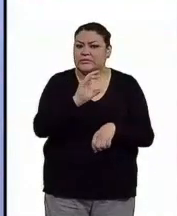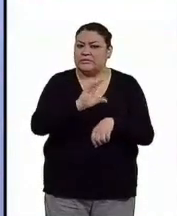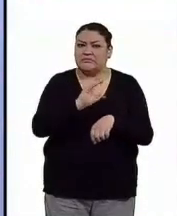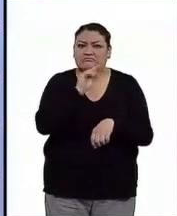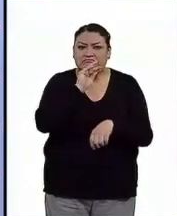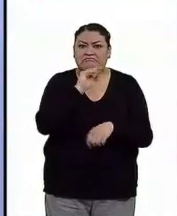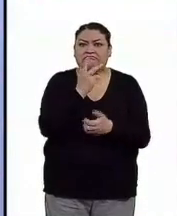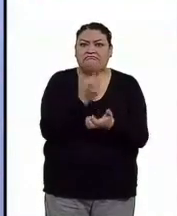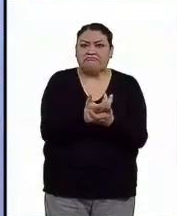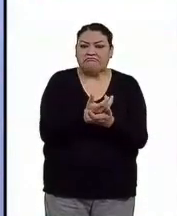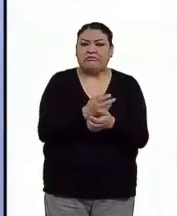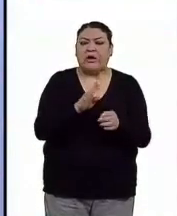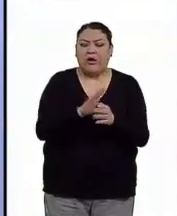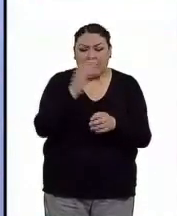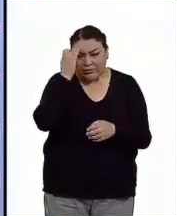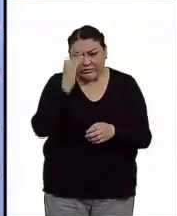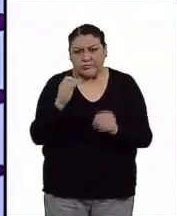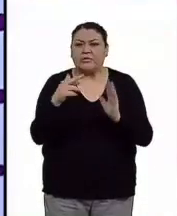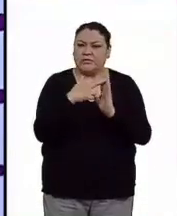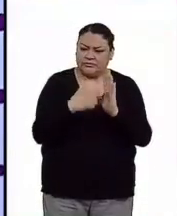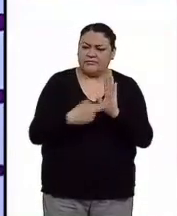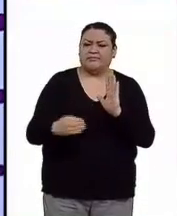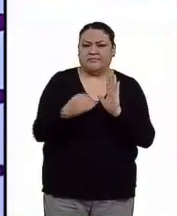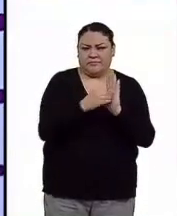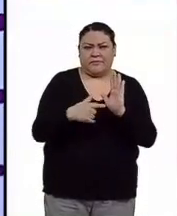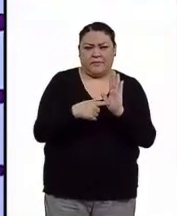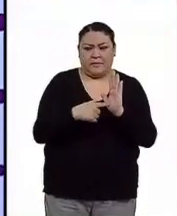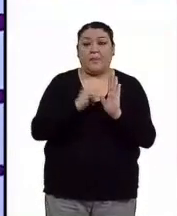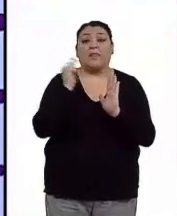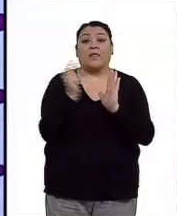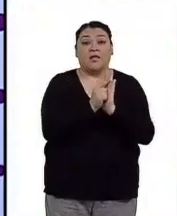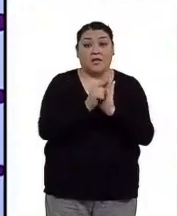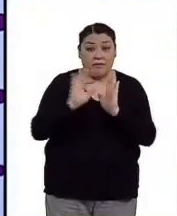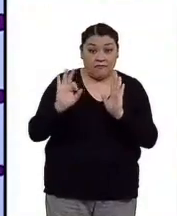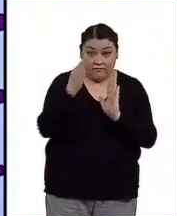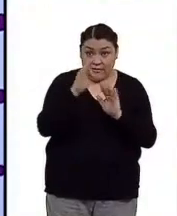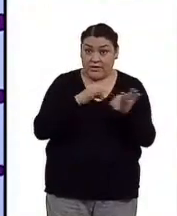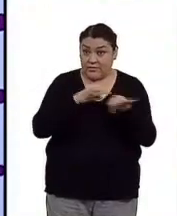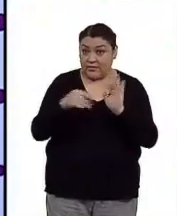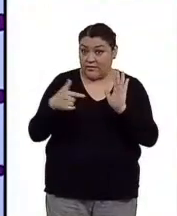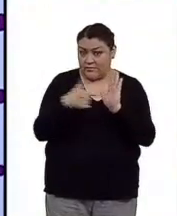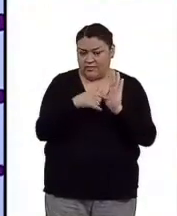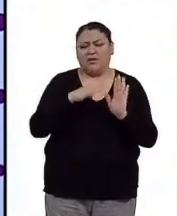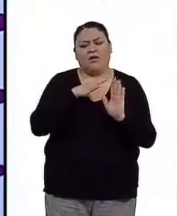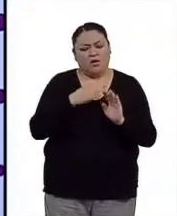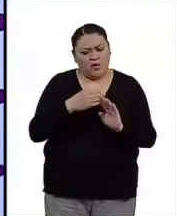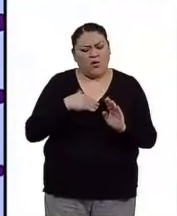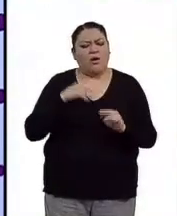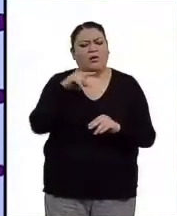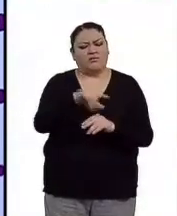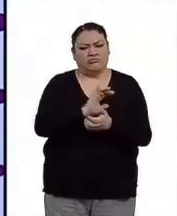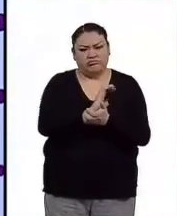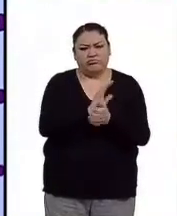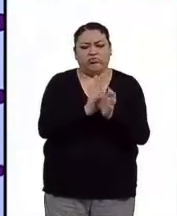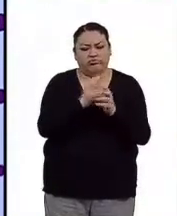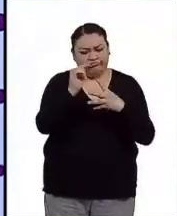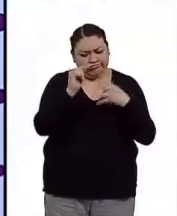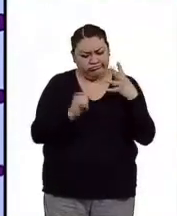por motivos del embarazo, ¿no? Entonces, me parece que la Ley Federal del Trabajo también prevé esta situación de discriminación, como